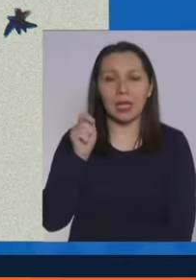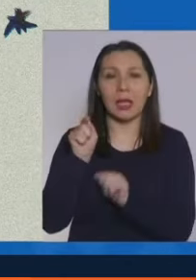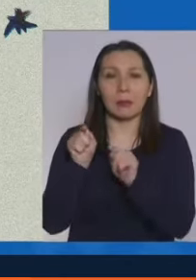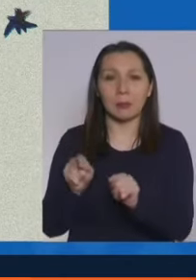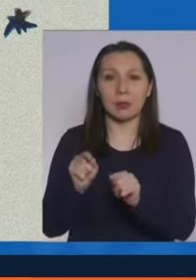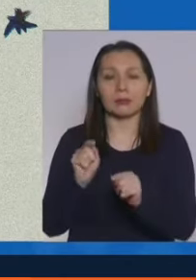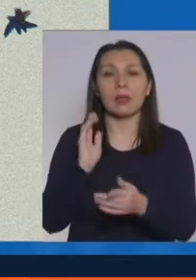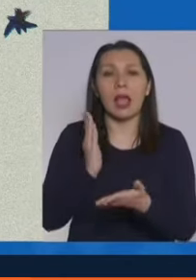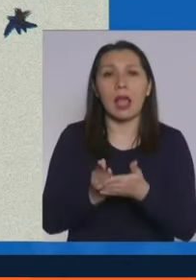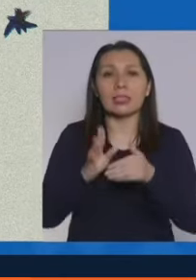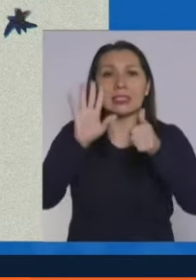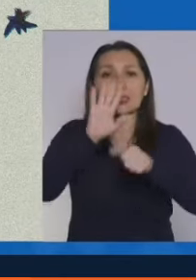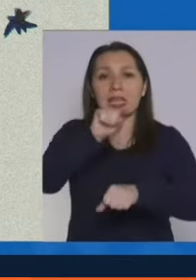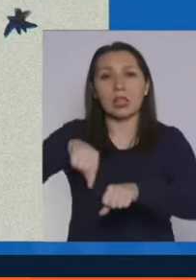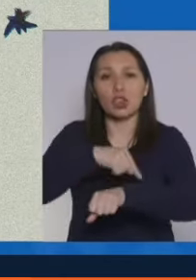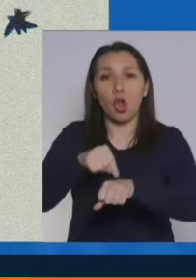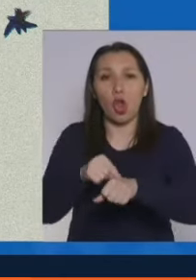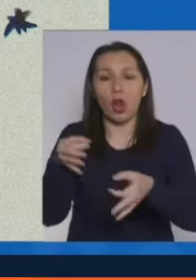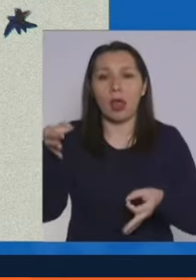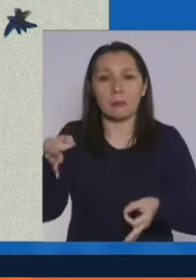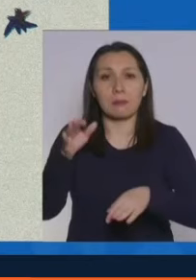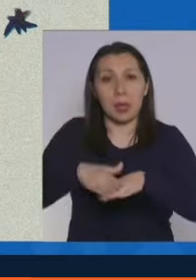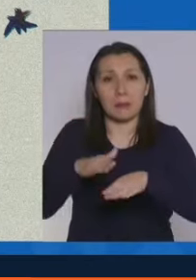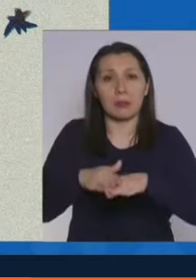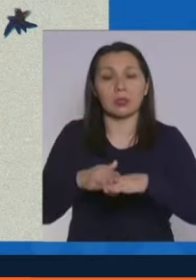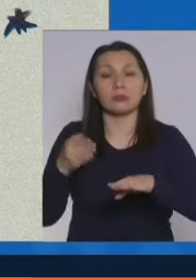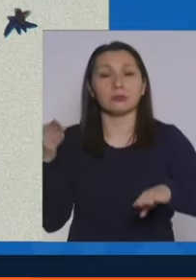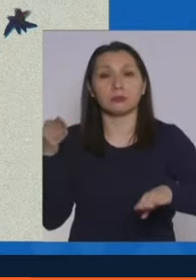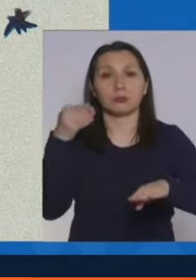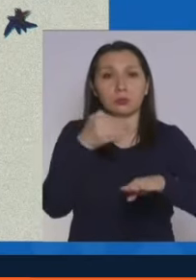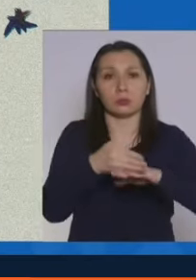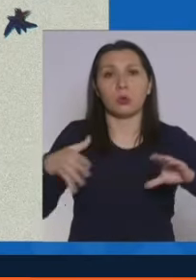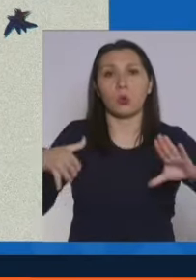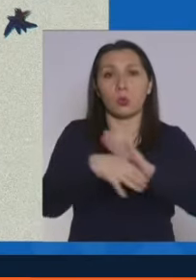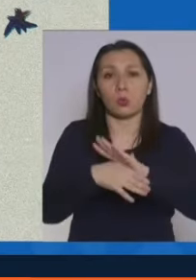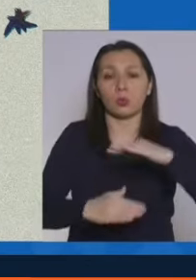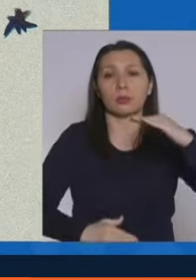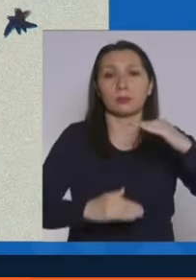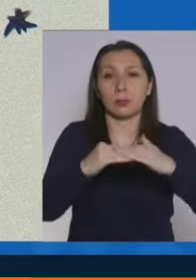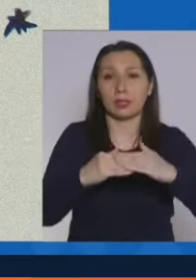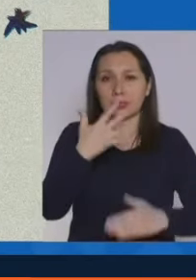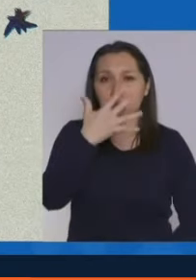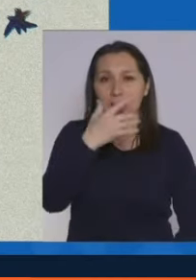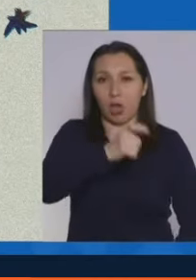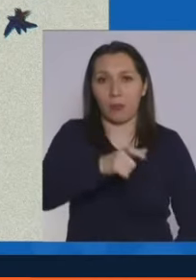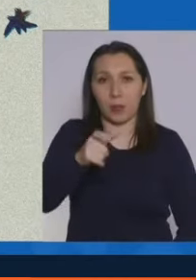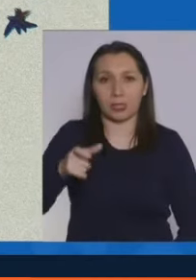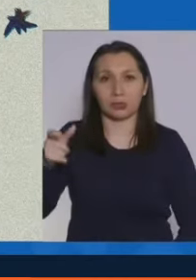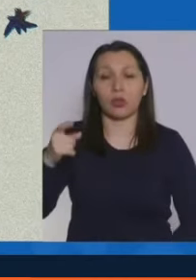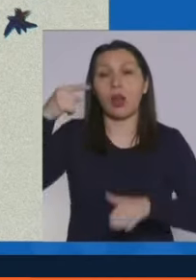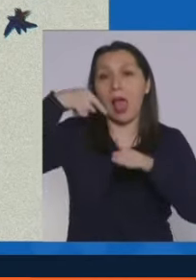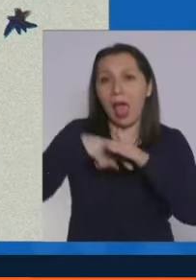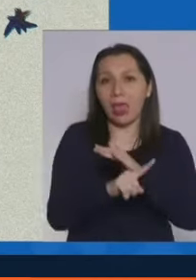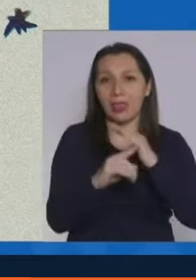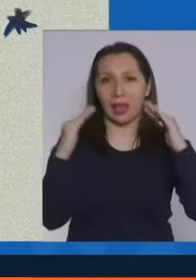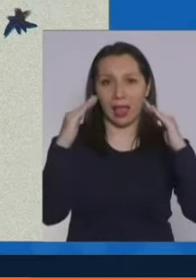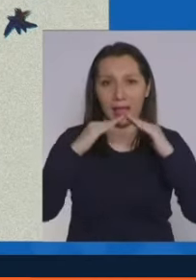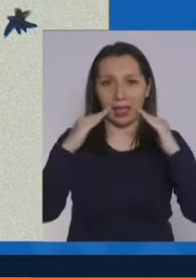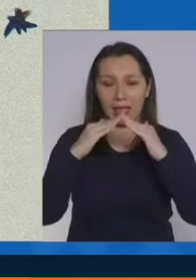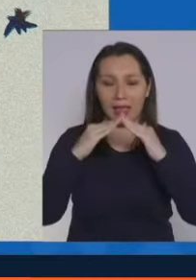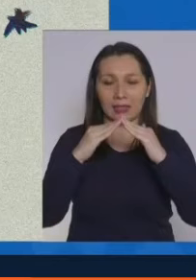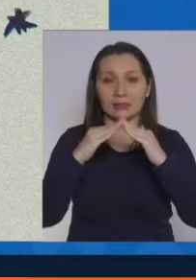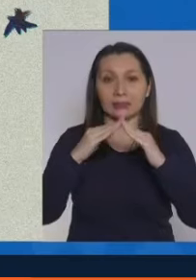hasta 6 horas en donde se pueden hacer reuniones con un máximo de 5 personas en el domicilio